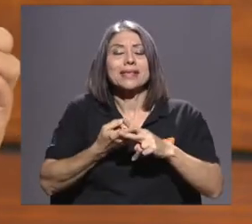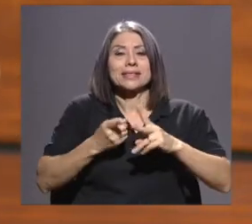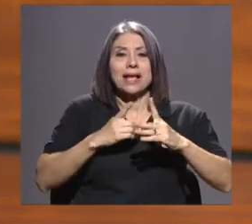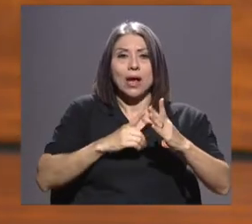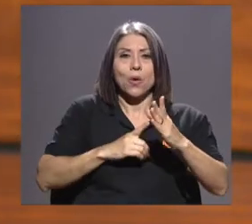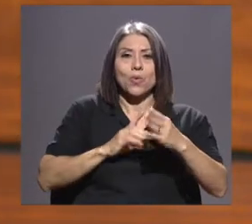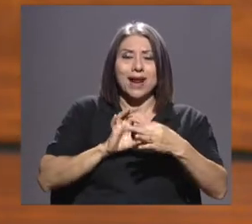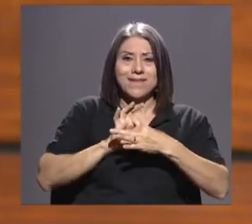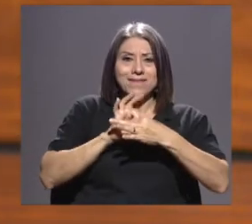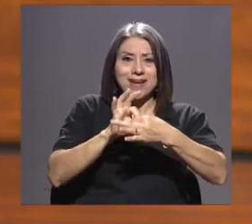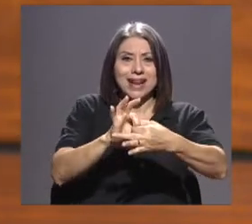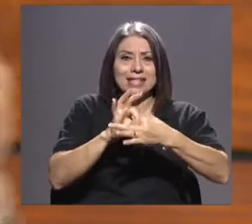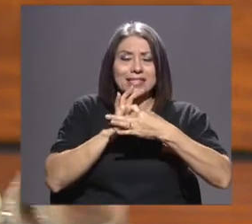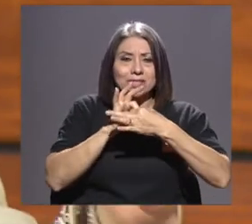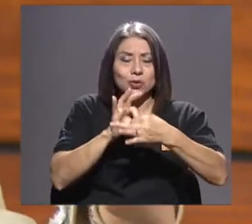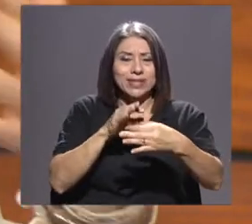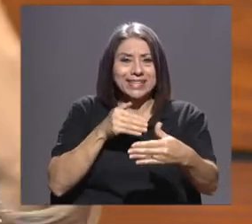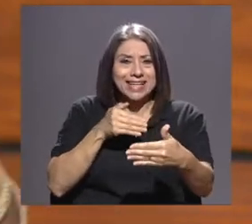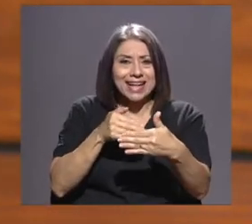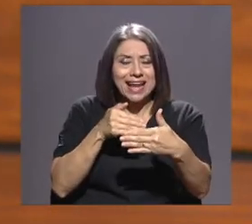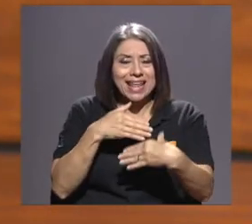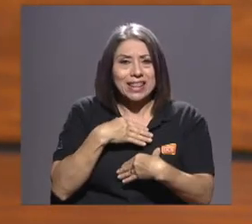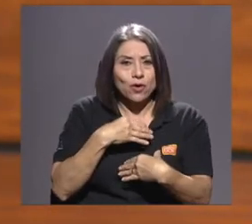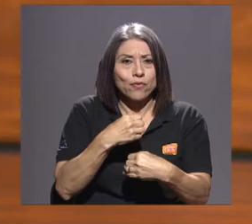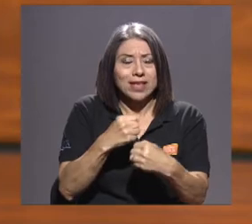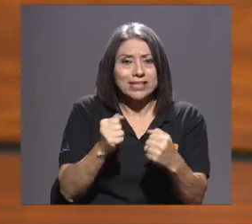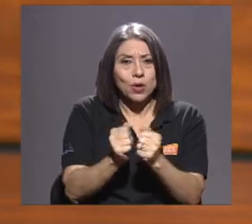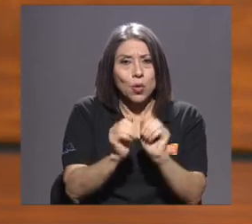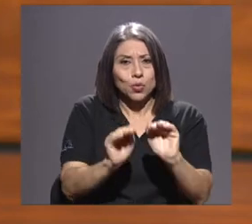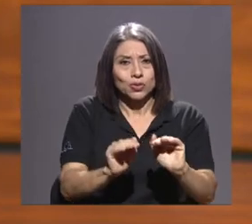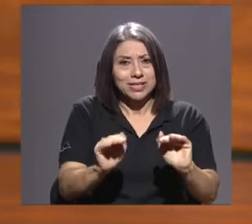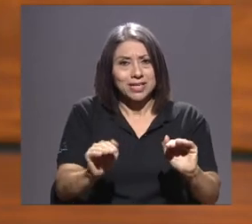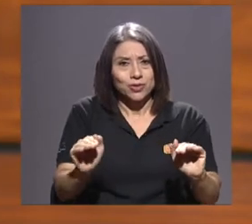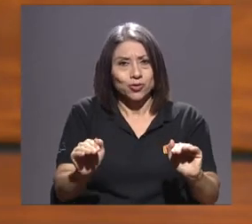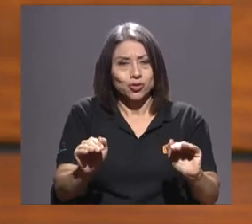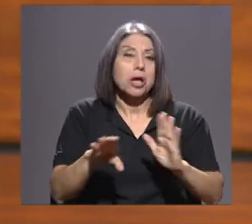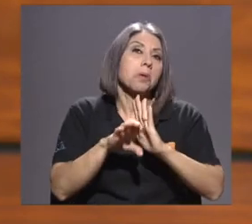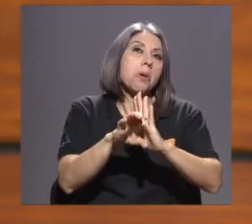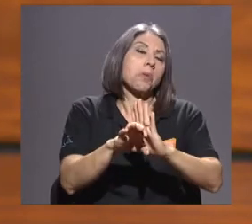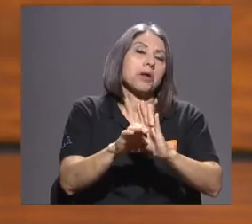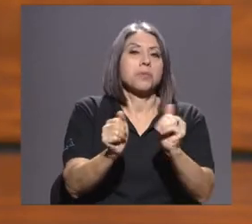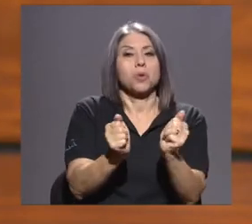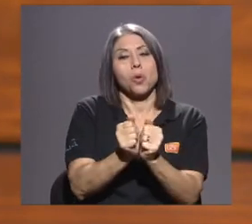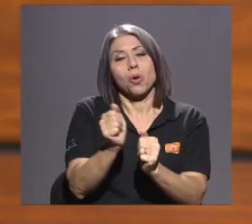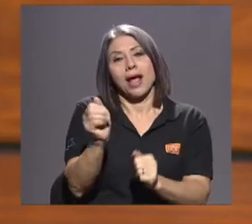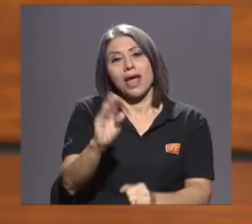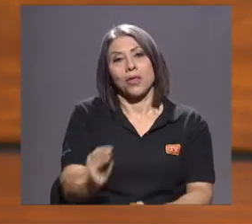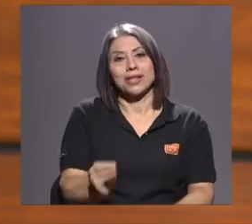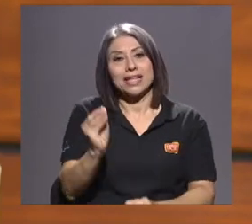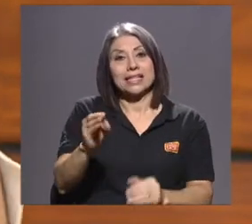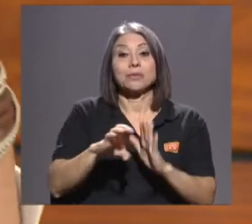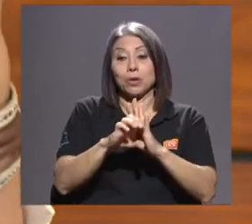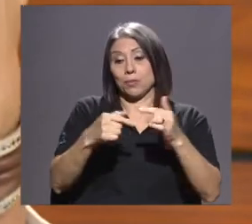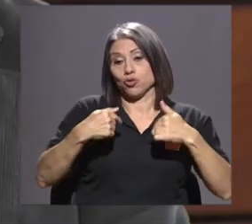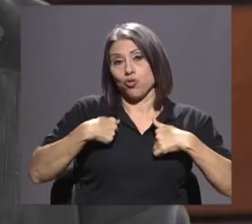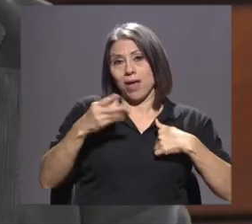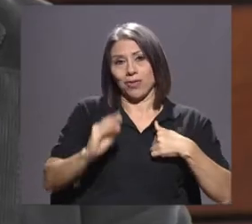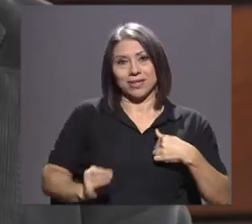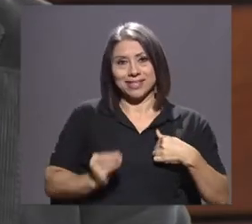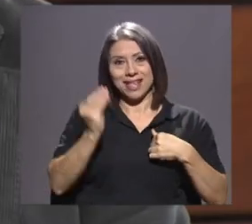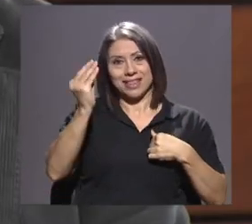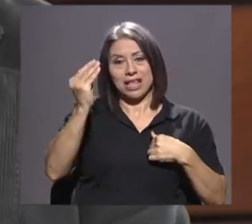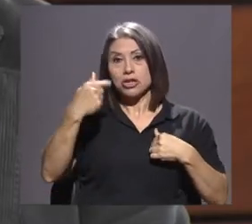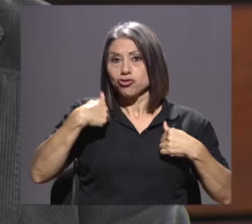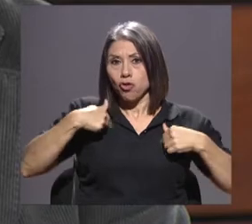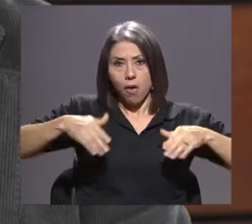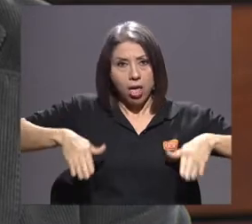de cercanía y de confianza. Y yo, una persona adolescente que no tengo una madurez desde